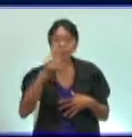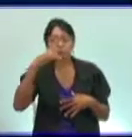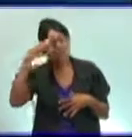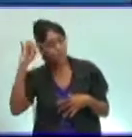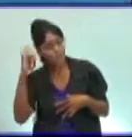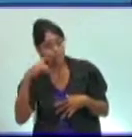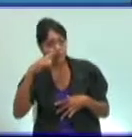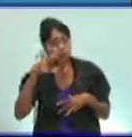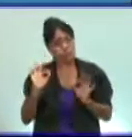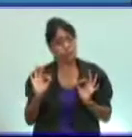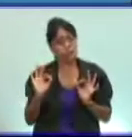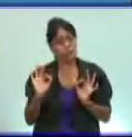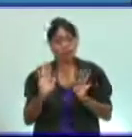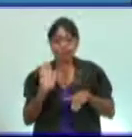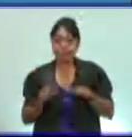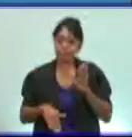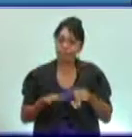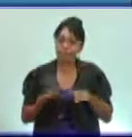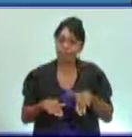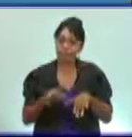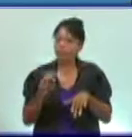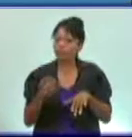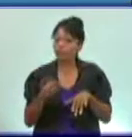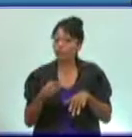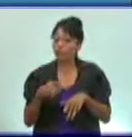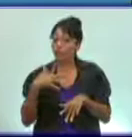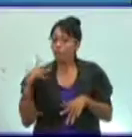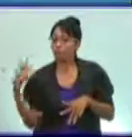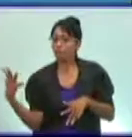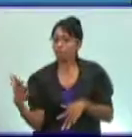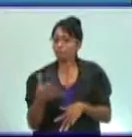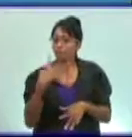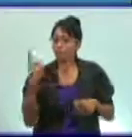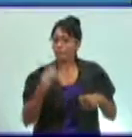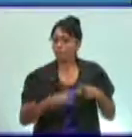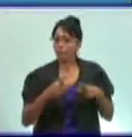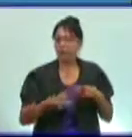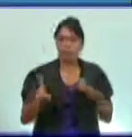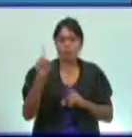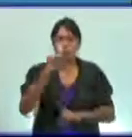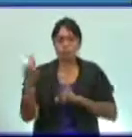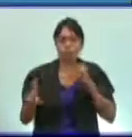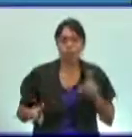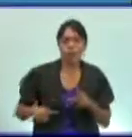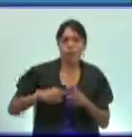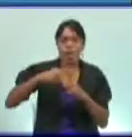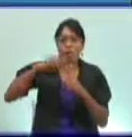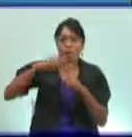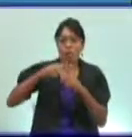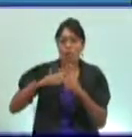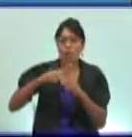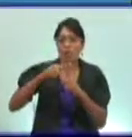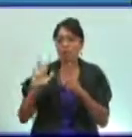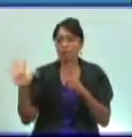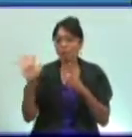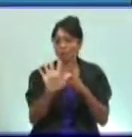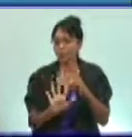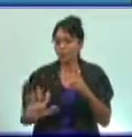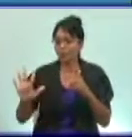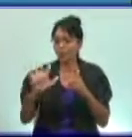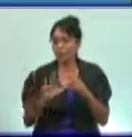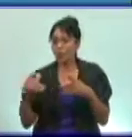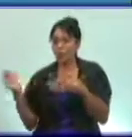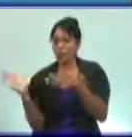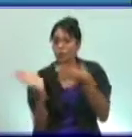precisamente, fíjense, hay una circulación de materia, energía, temperatura, presión y viento. ¿Por qué? Porque para